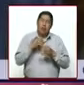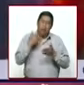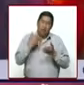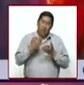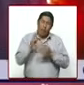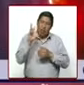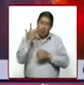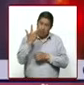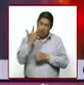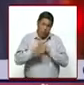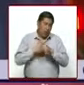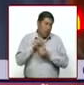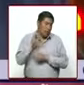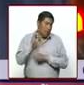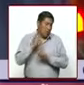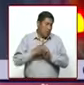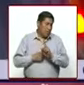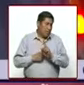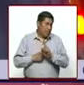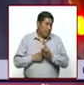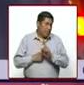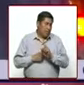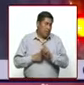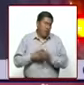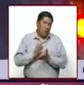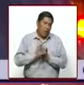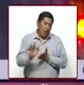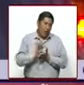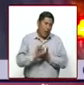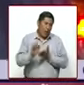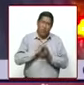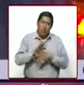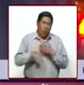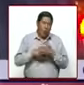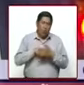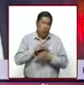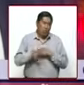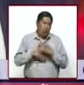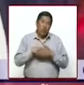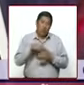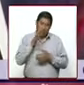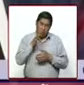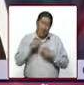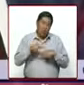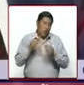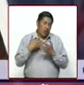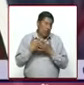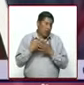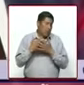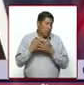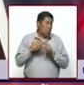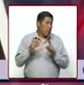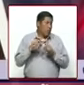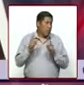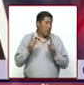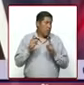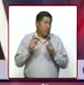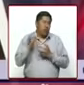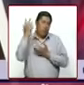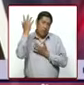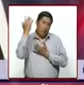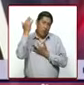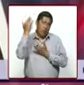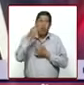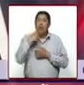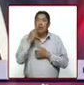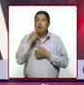de 3 años y 7 meses de que nos rechazaban todo y que mi madre estaba privada, sigue privada de libertad, pero que esto me da una esperanza